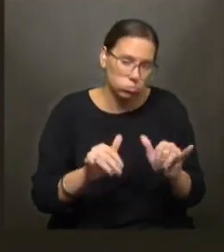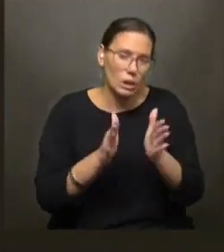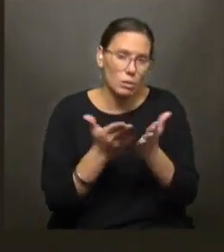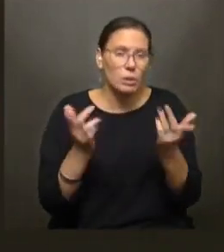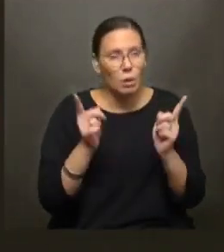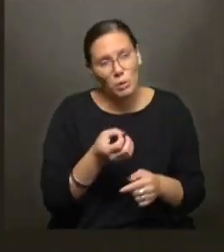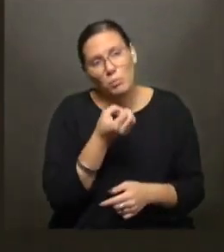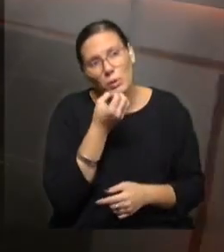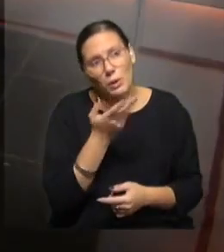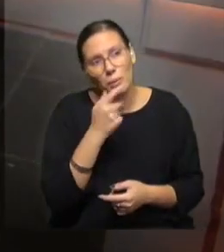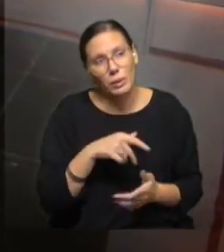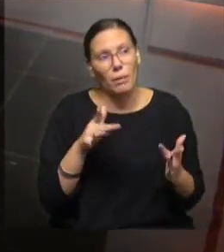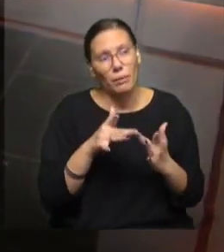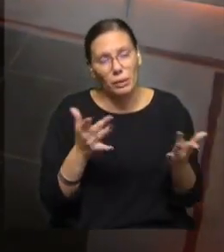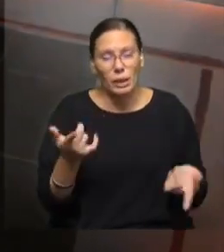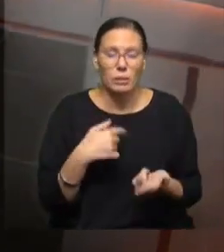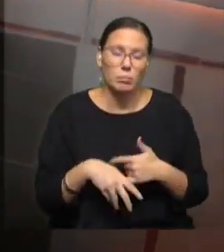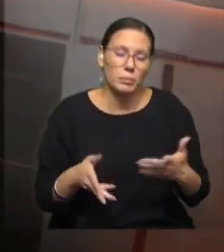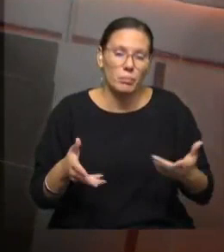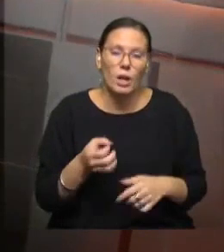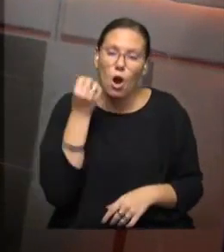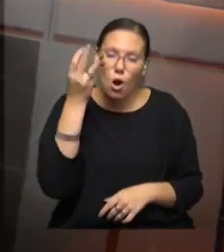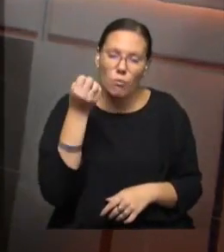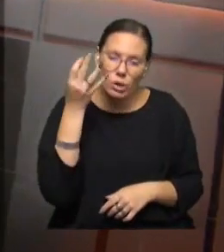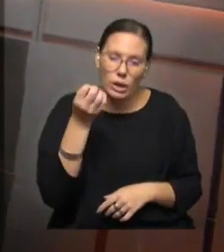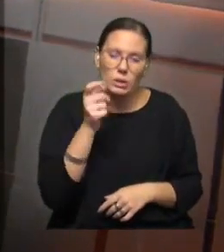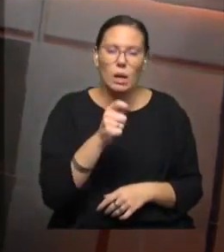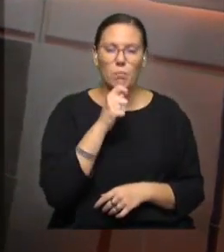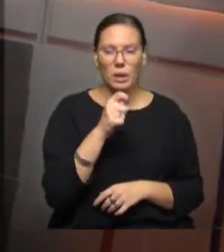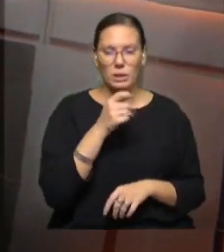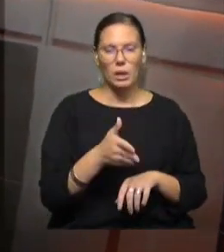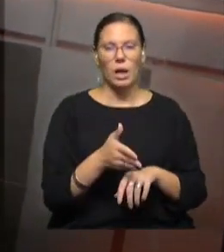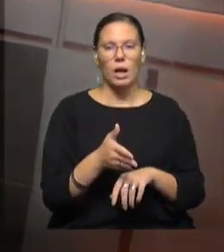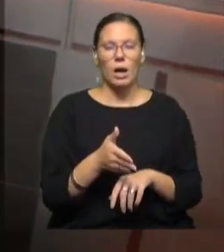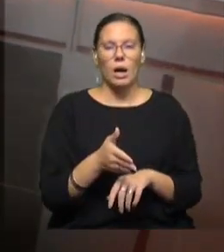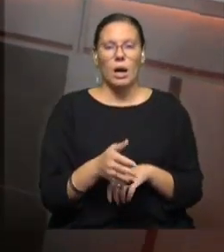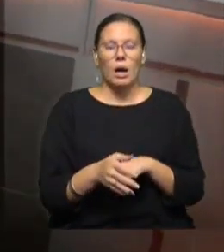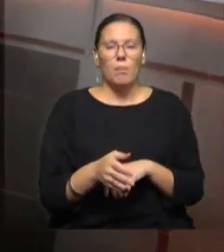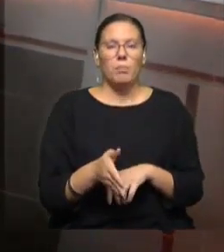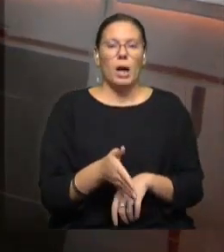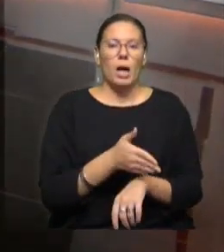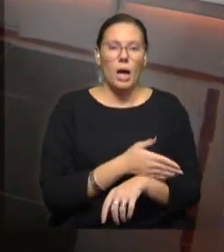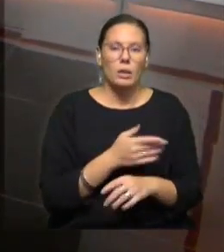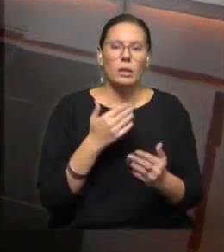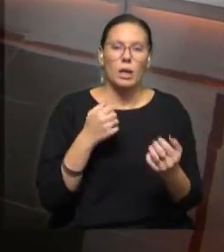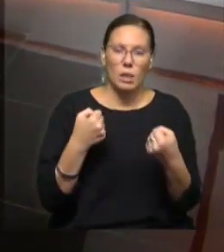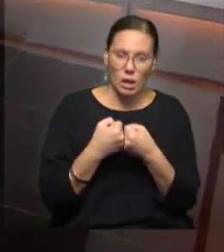gustado quizás también contactarlo con esa excusa está la conferencia de prensa previa a la pelea que fue un episodio muy